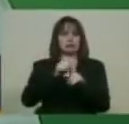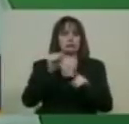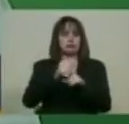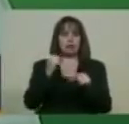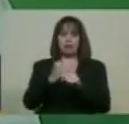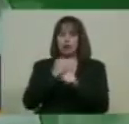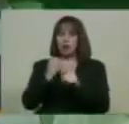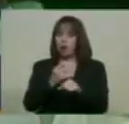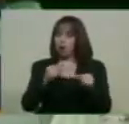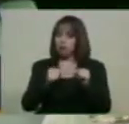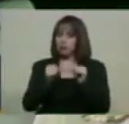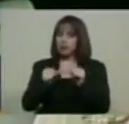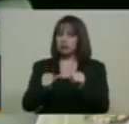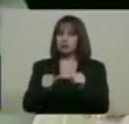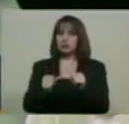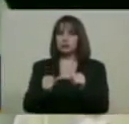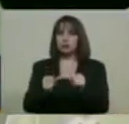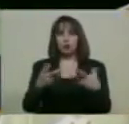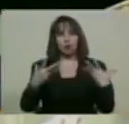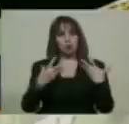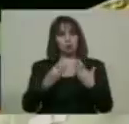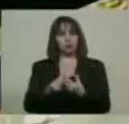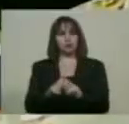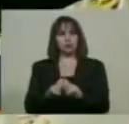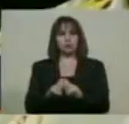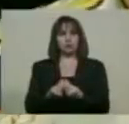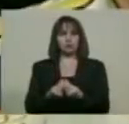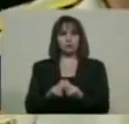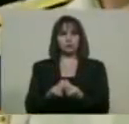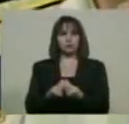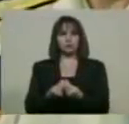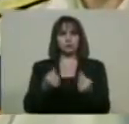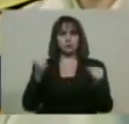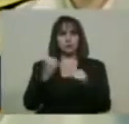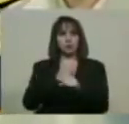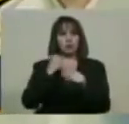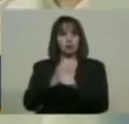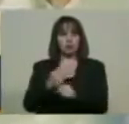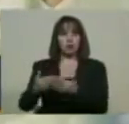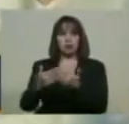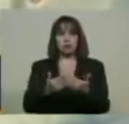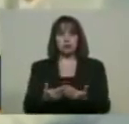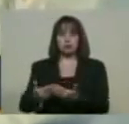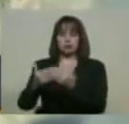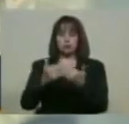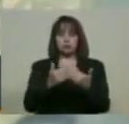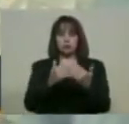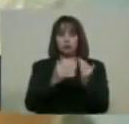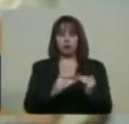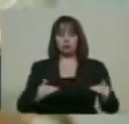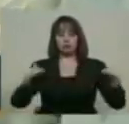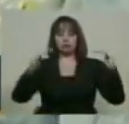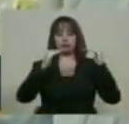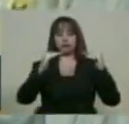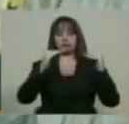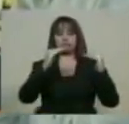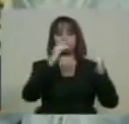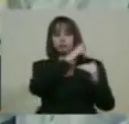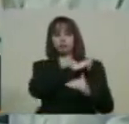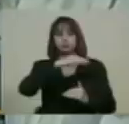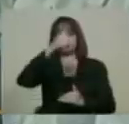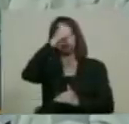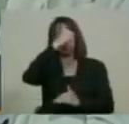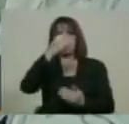permanente con el trabajo de estudio para los ascensos. Ya me llegaron las